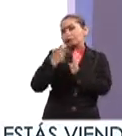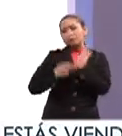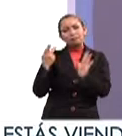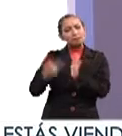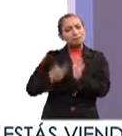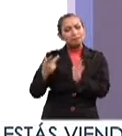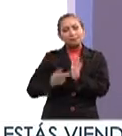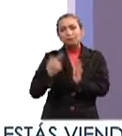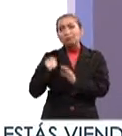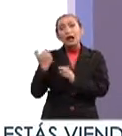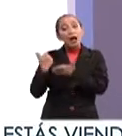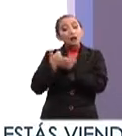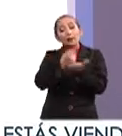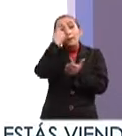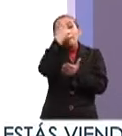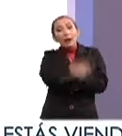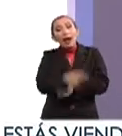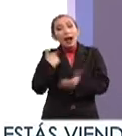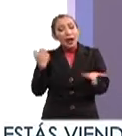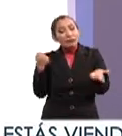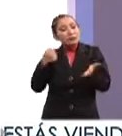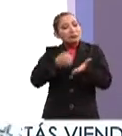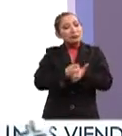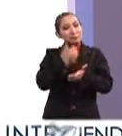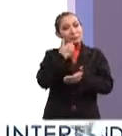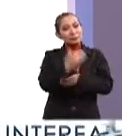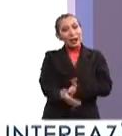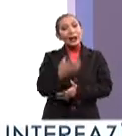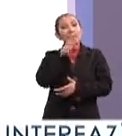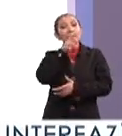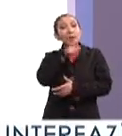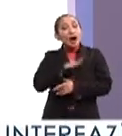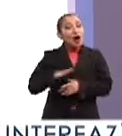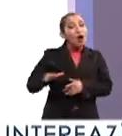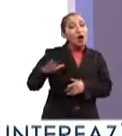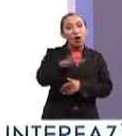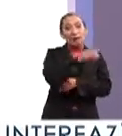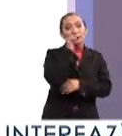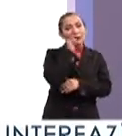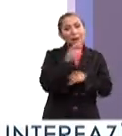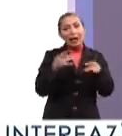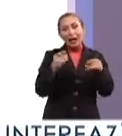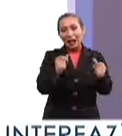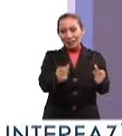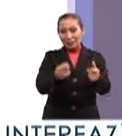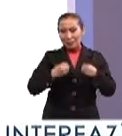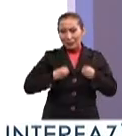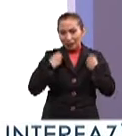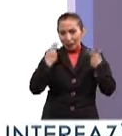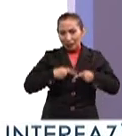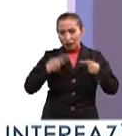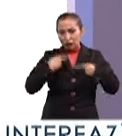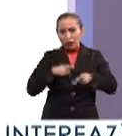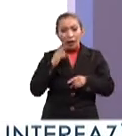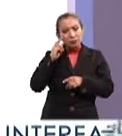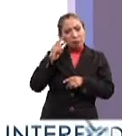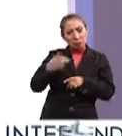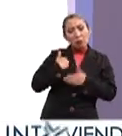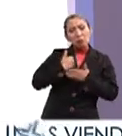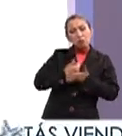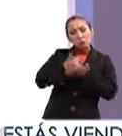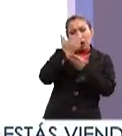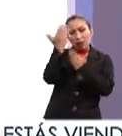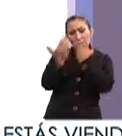aquí en Interfaz, alcanzar una serie de satisfactores y mejorar, al final, la calidad de vida de las personas que se benefician con